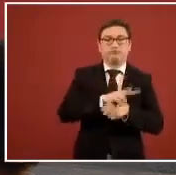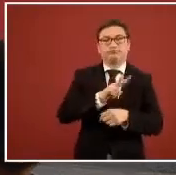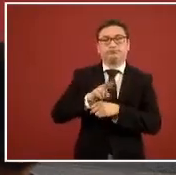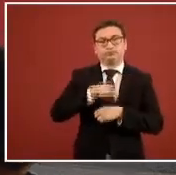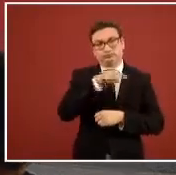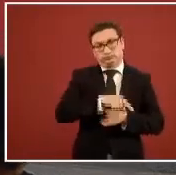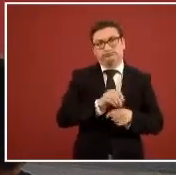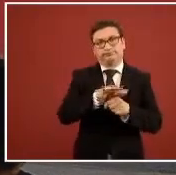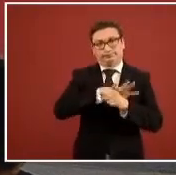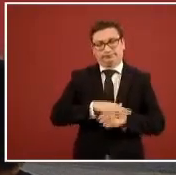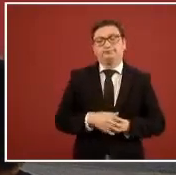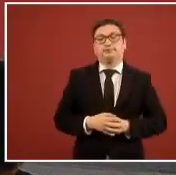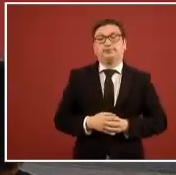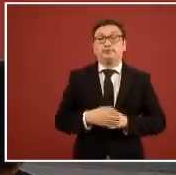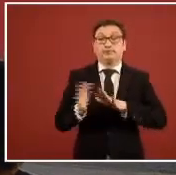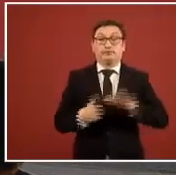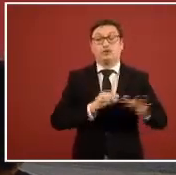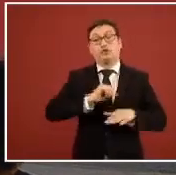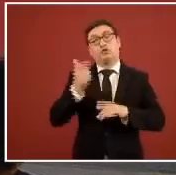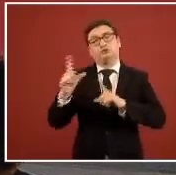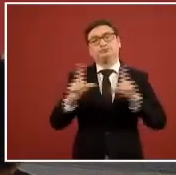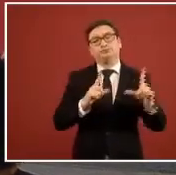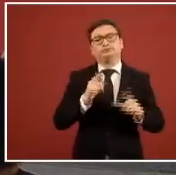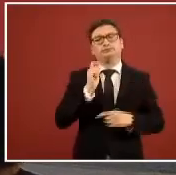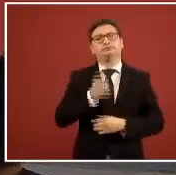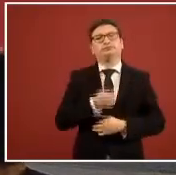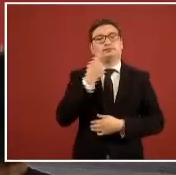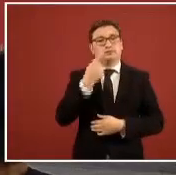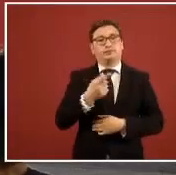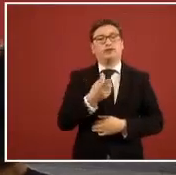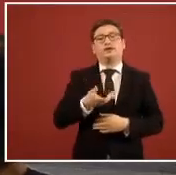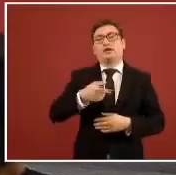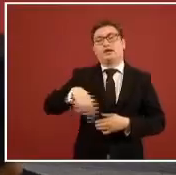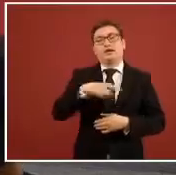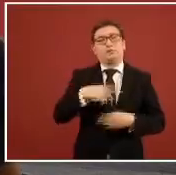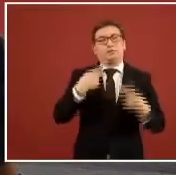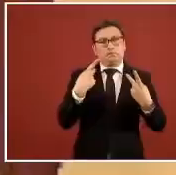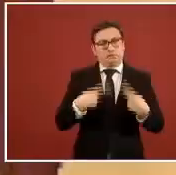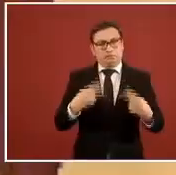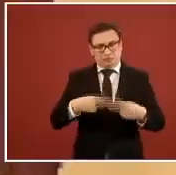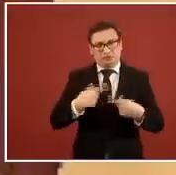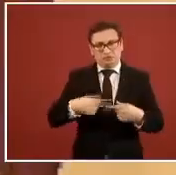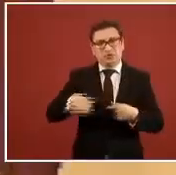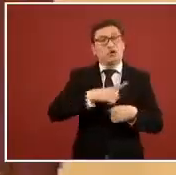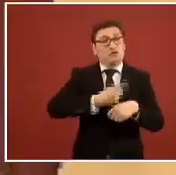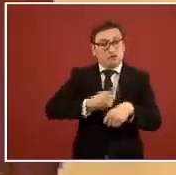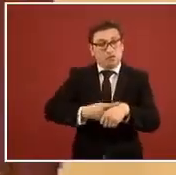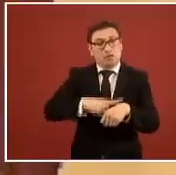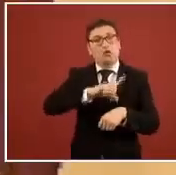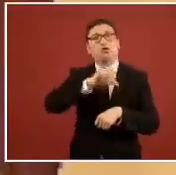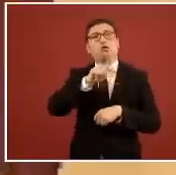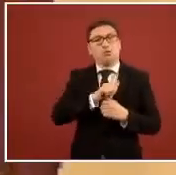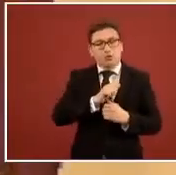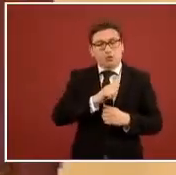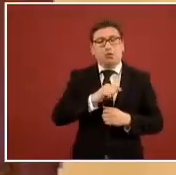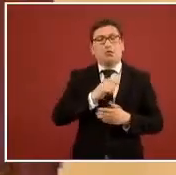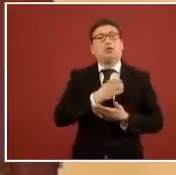la siguiente diapositiva podemos ver los casos que hasta el momento se han recuperado. Son